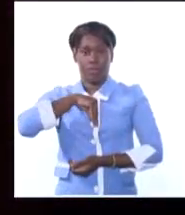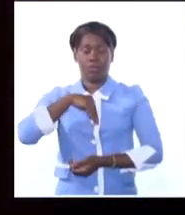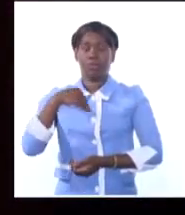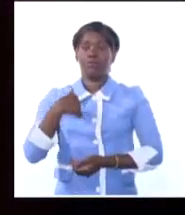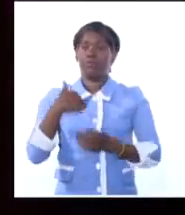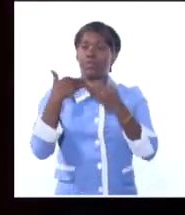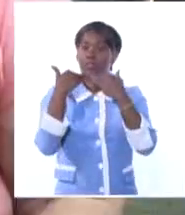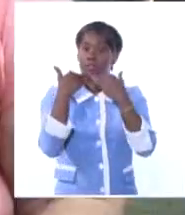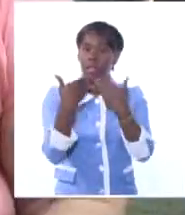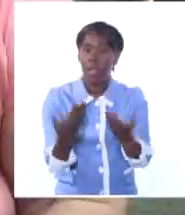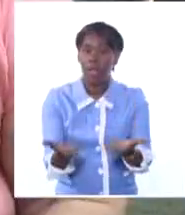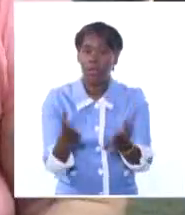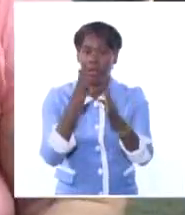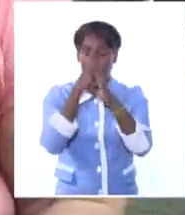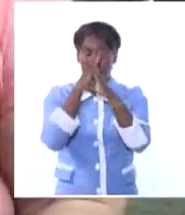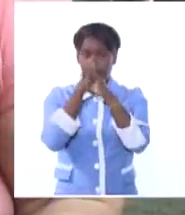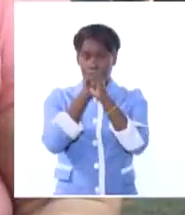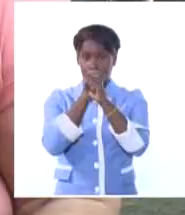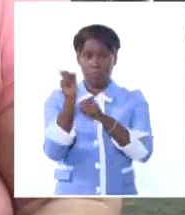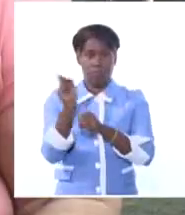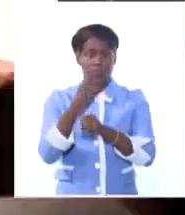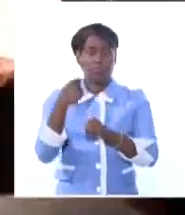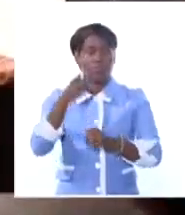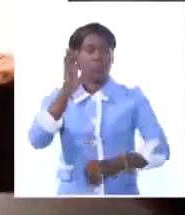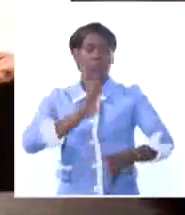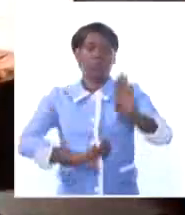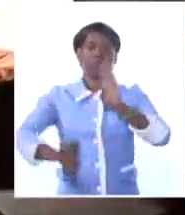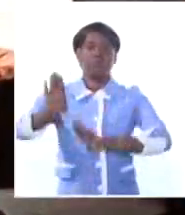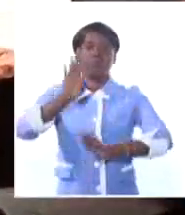decirlo y luchar por la verdad.